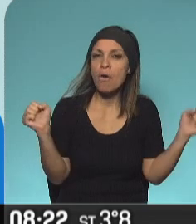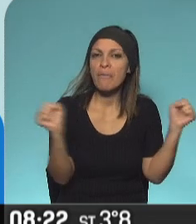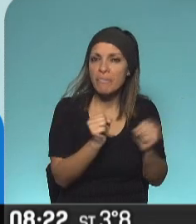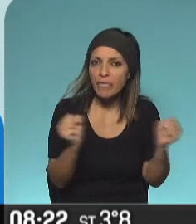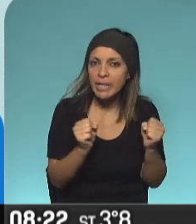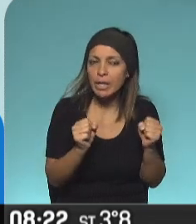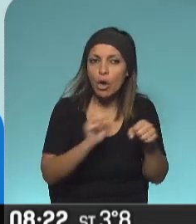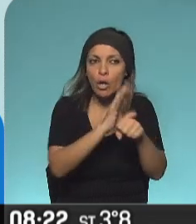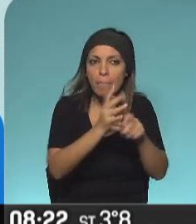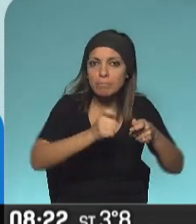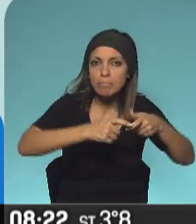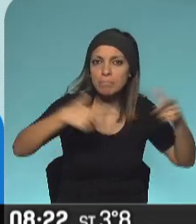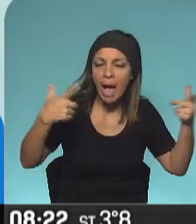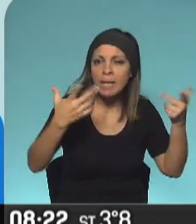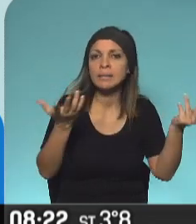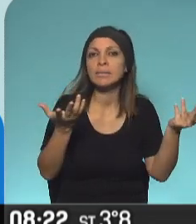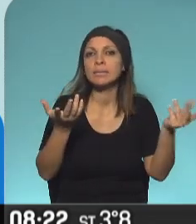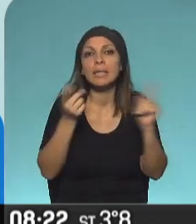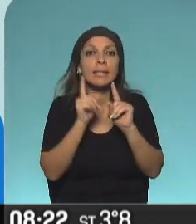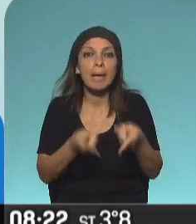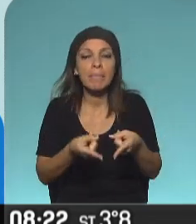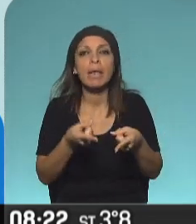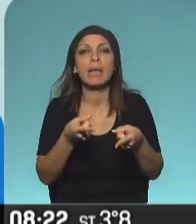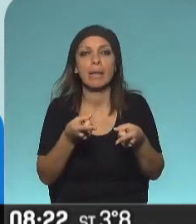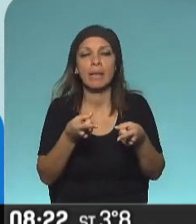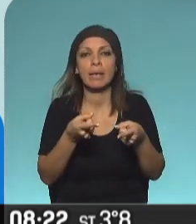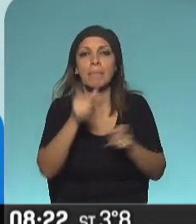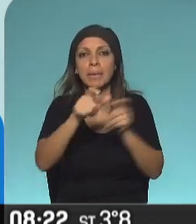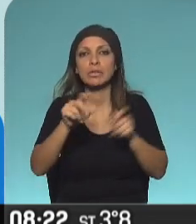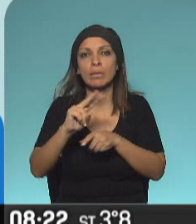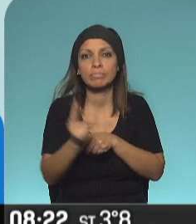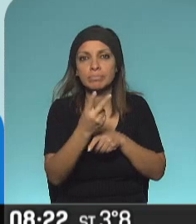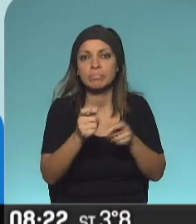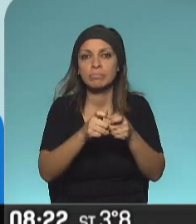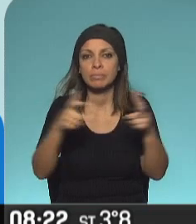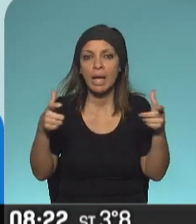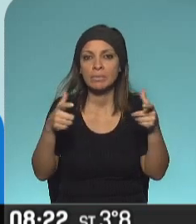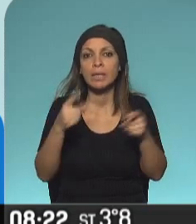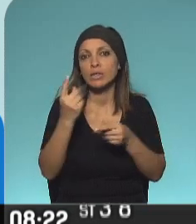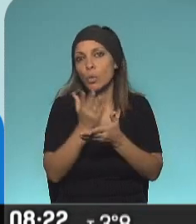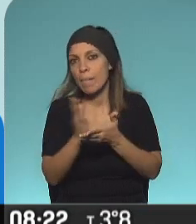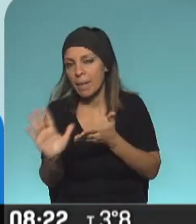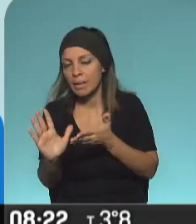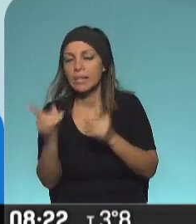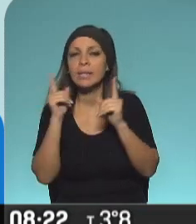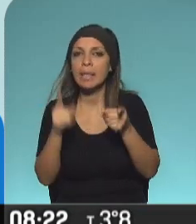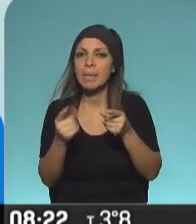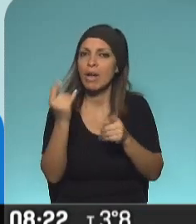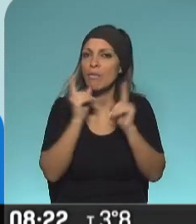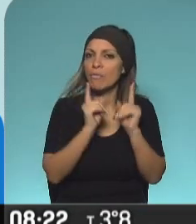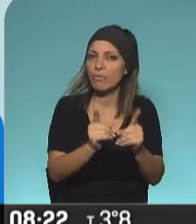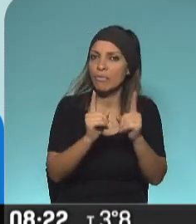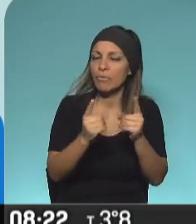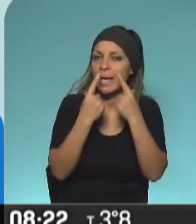casos aumentan y lamentablemente aumenta el número de fallecimientos. Eso por un lado, y por el otro sigue habiendo críticas a